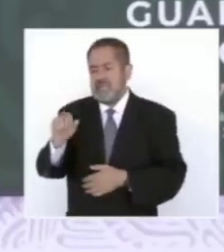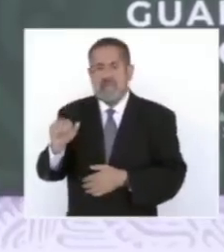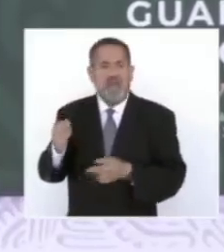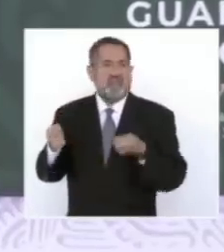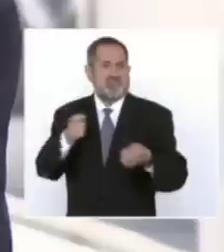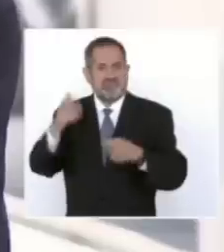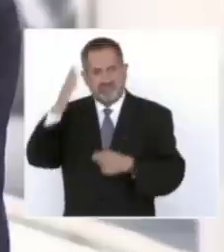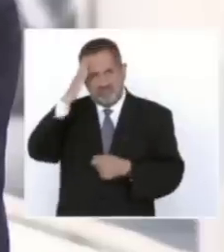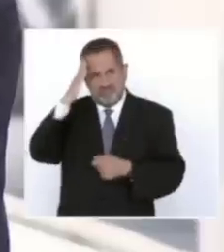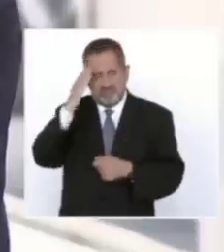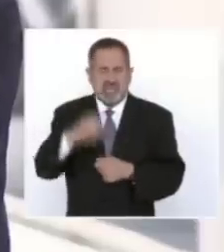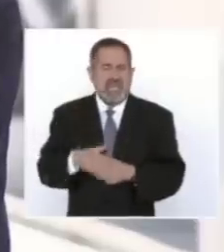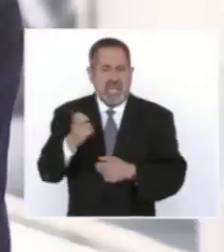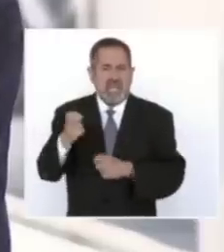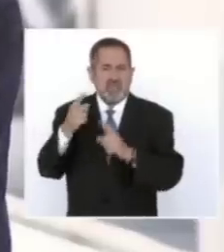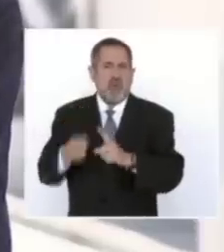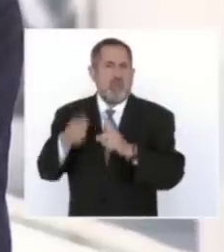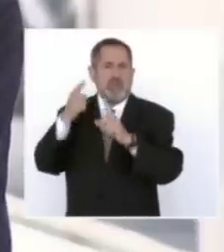Ese es el propósito.